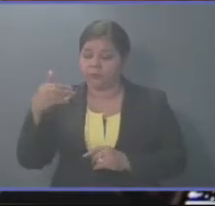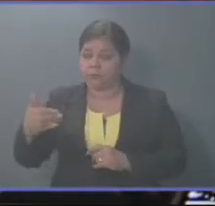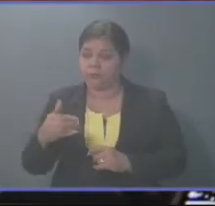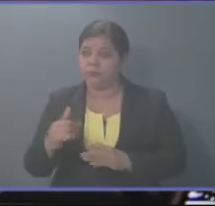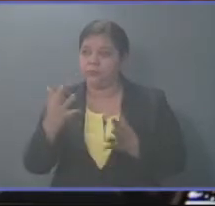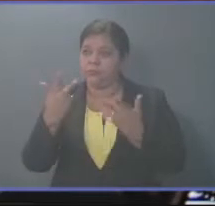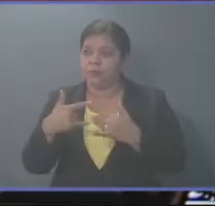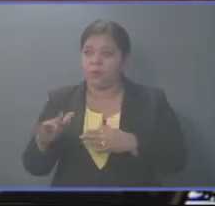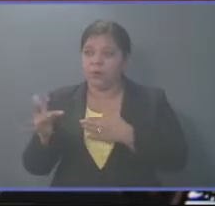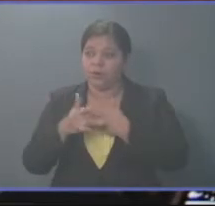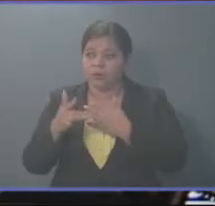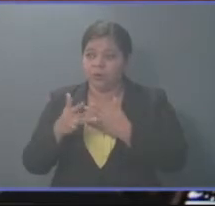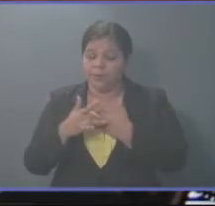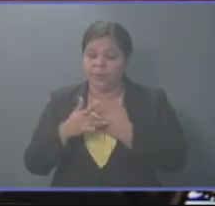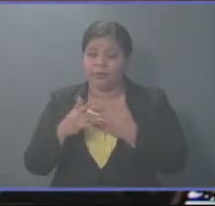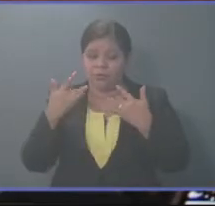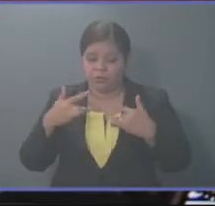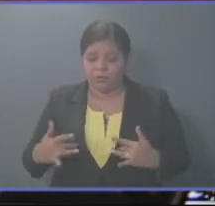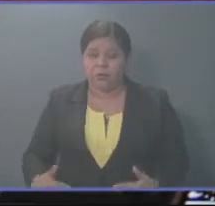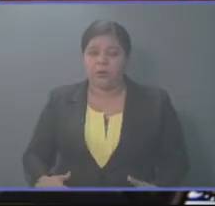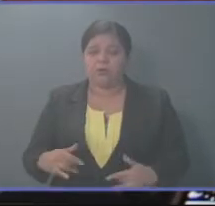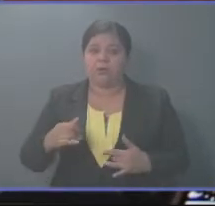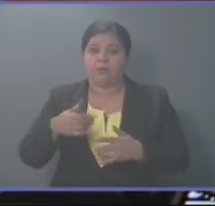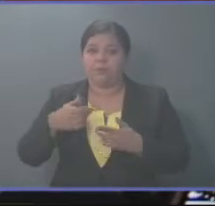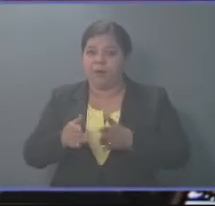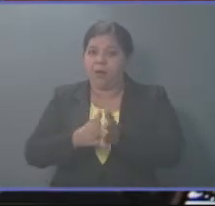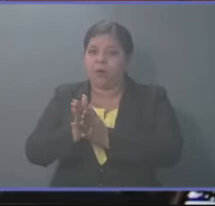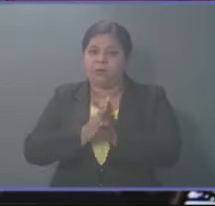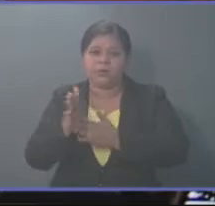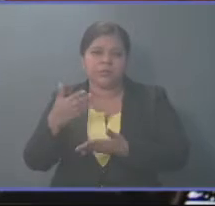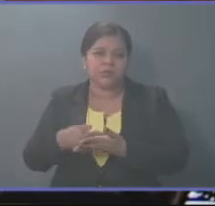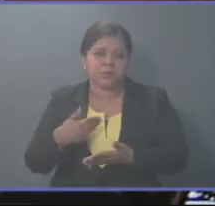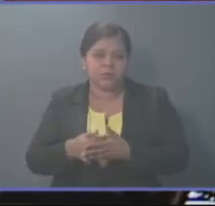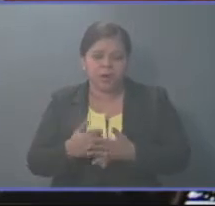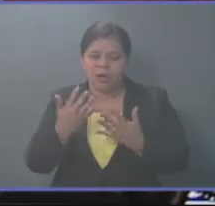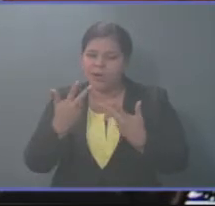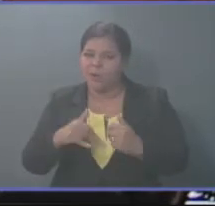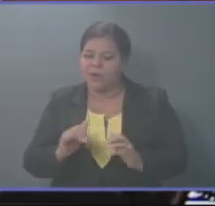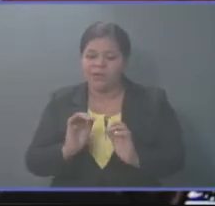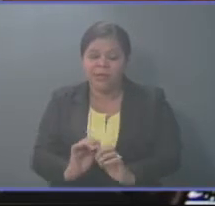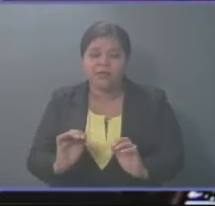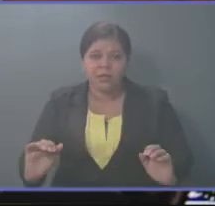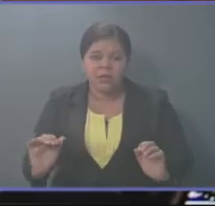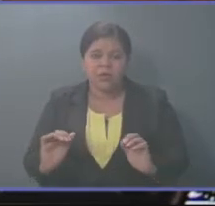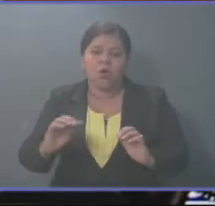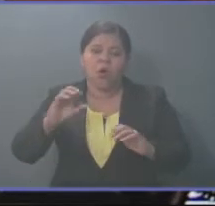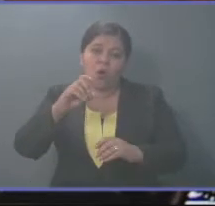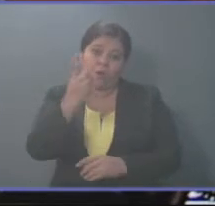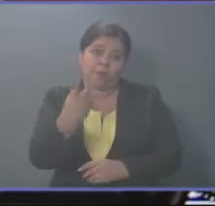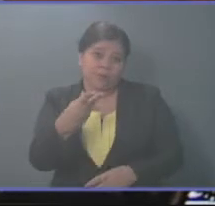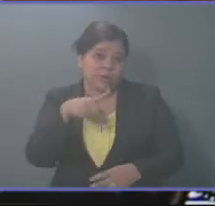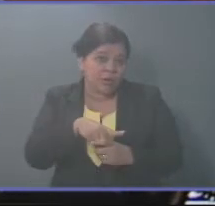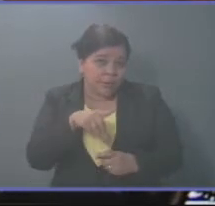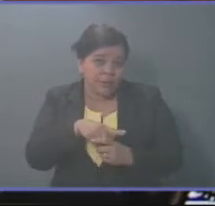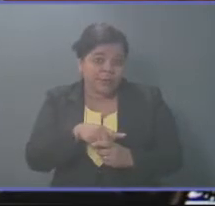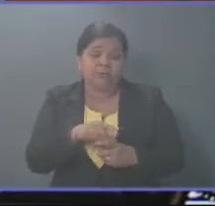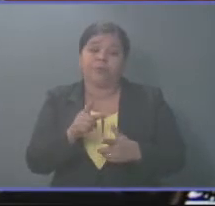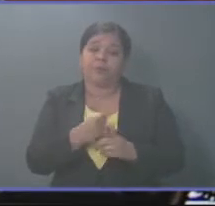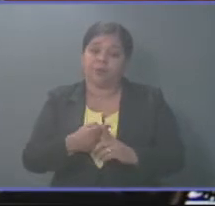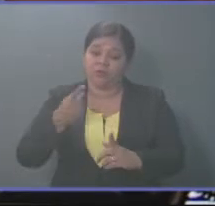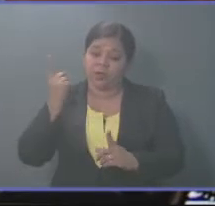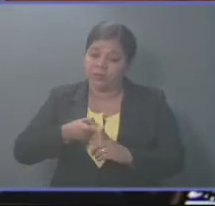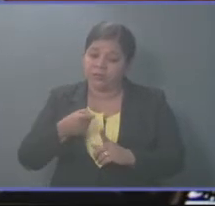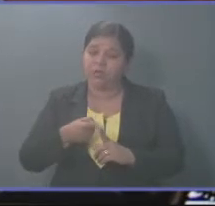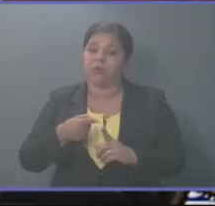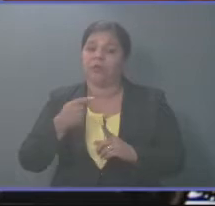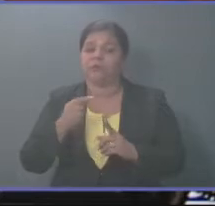Cualquier tocamiento o contacto corporal de carácter sexual realizado en persona menor de edad o incapaz será sancionada con la pena